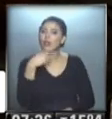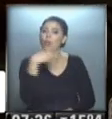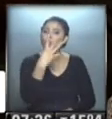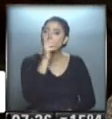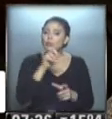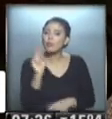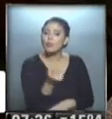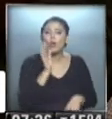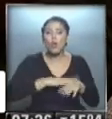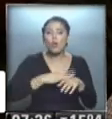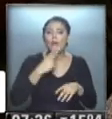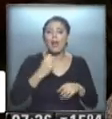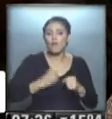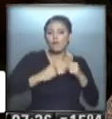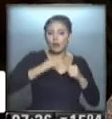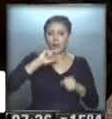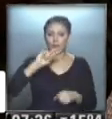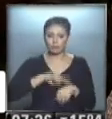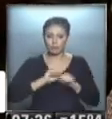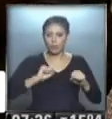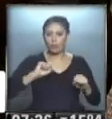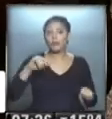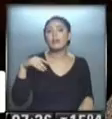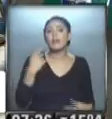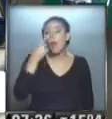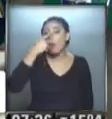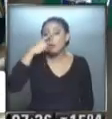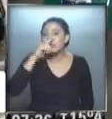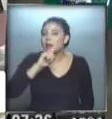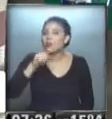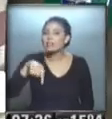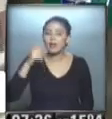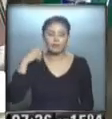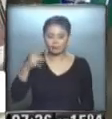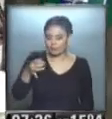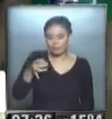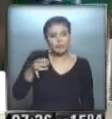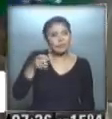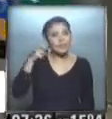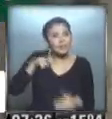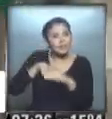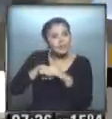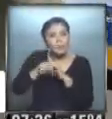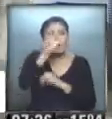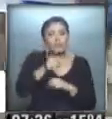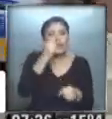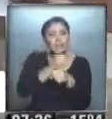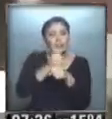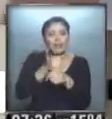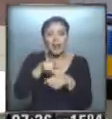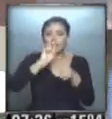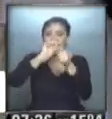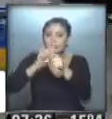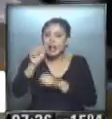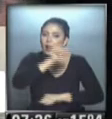produjeron por descargas eléctricas de alto voltaje, con excepción de la última, que ocurrió cuando una formación arrolló a un trabajador que realizaba